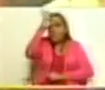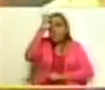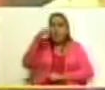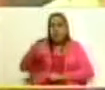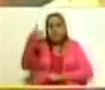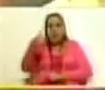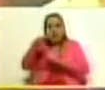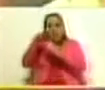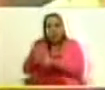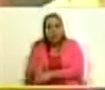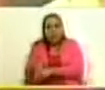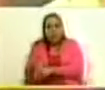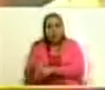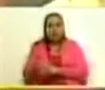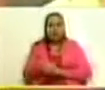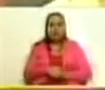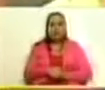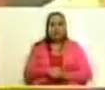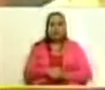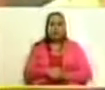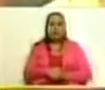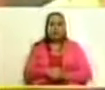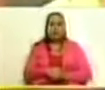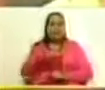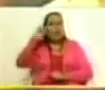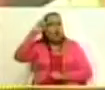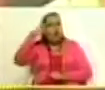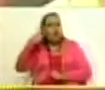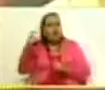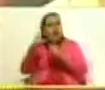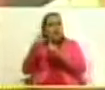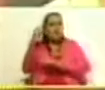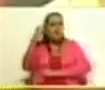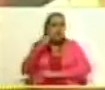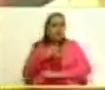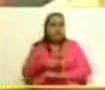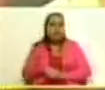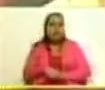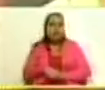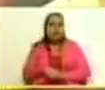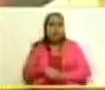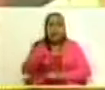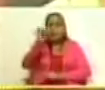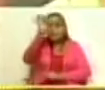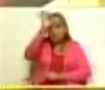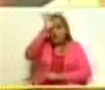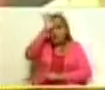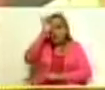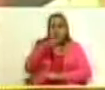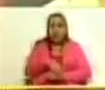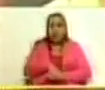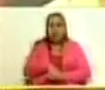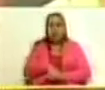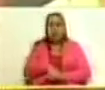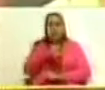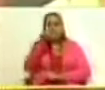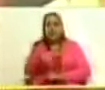fuerza. Y parafraseando a Bolívar, pudiéramos decir, por la ignorancia y por